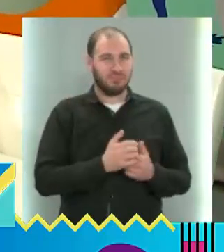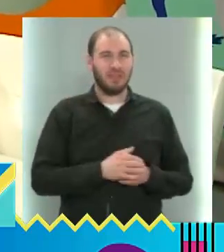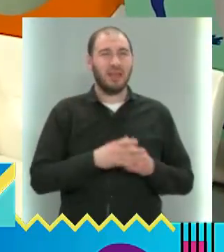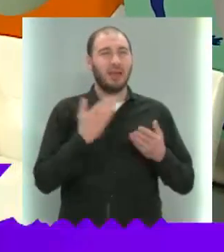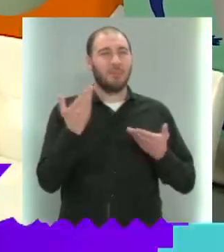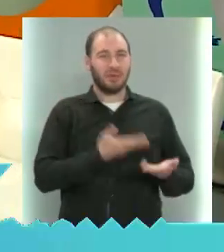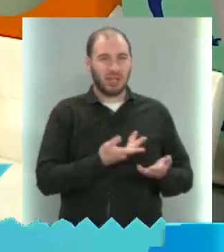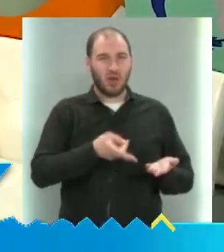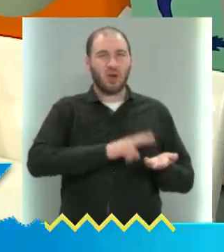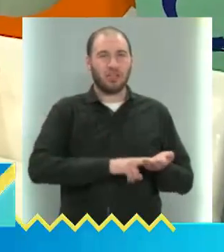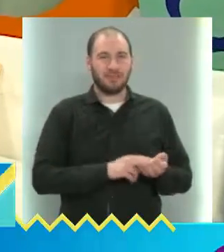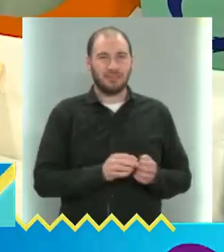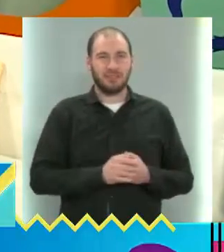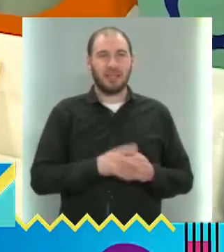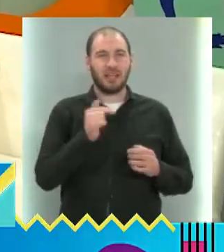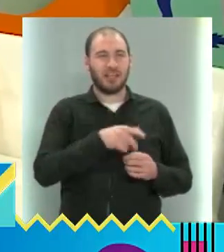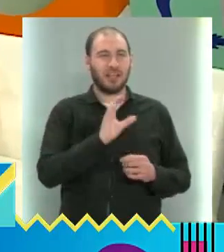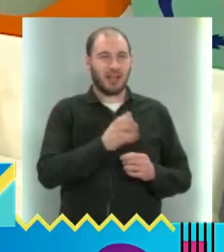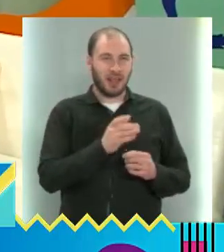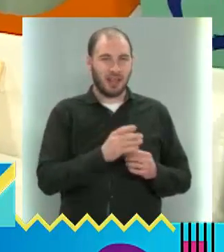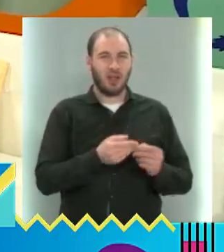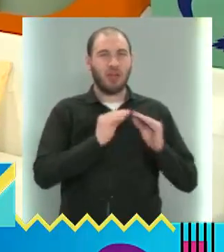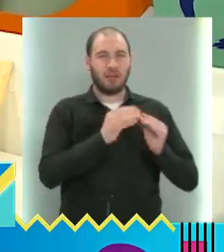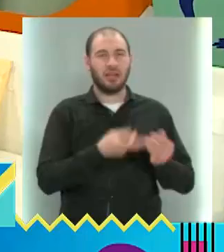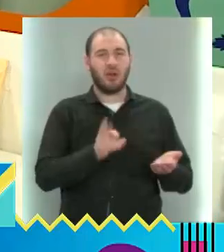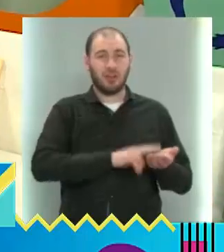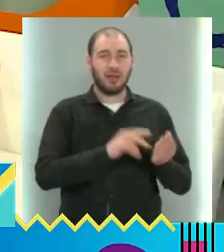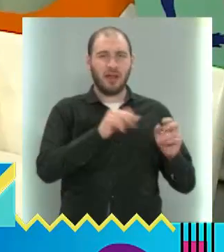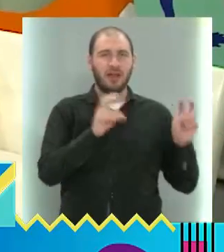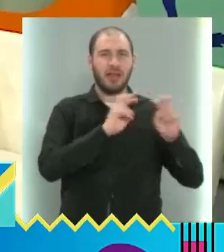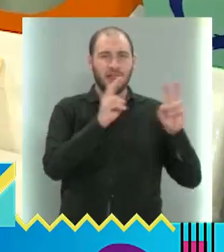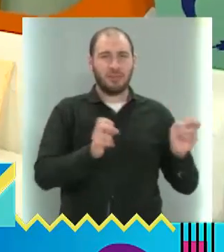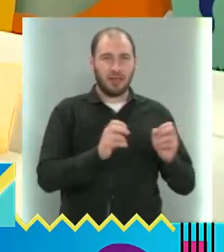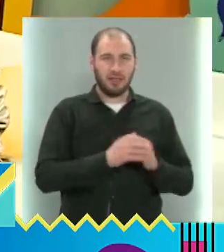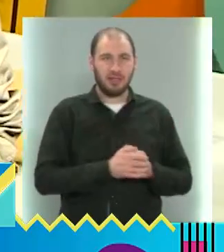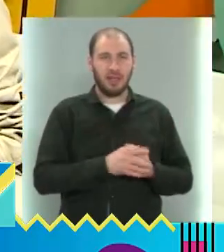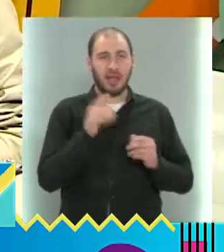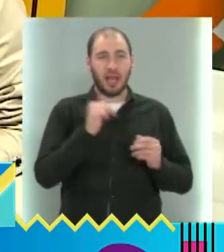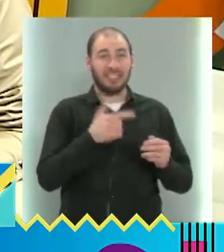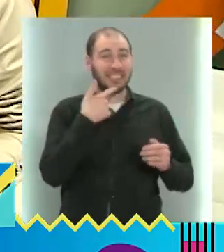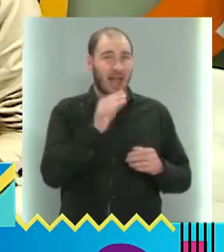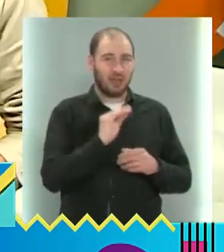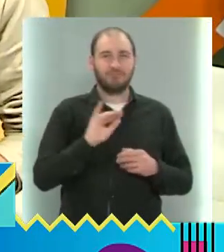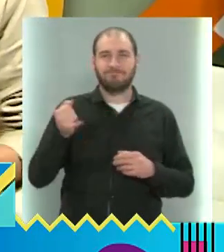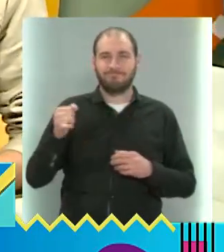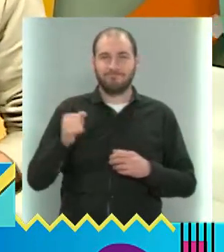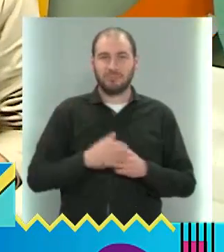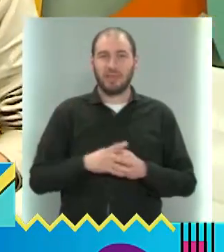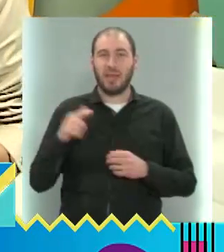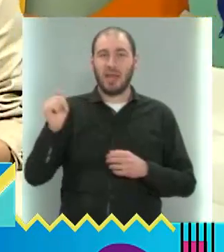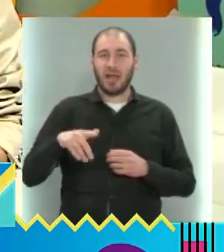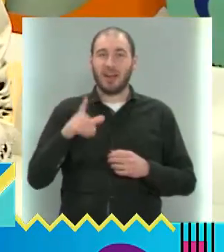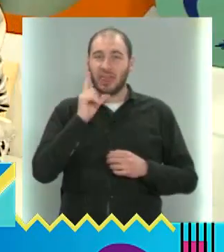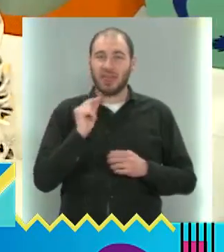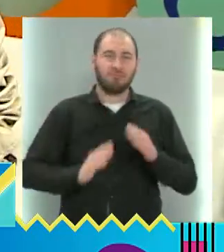supuesto presentes una vez más desde este canal con un nuevo debate y hoy relacionado a este tema que está en Senado. Exactamente, porque estamos en